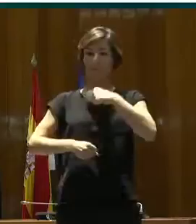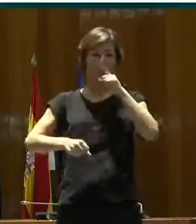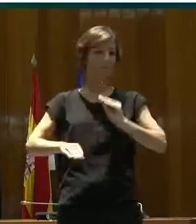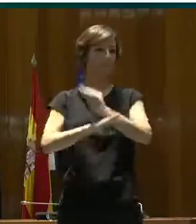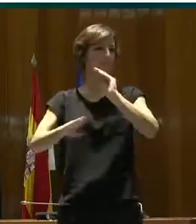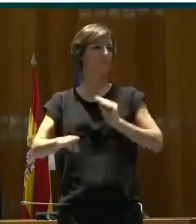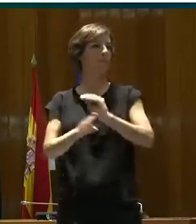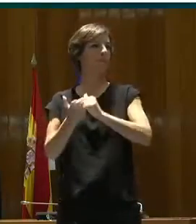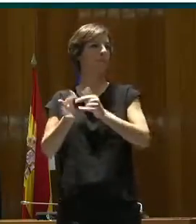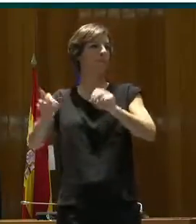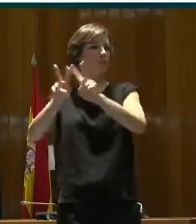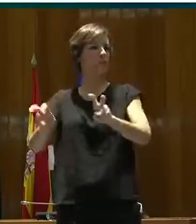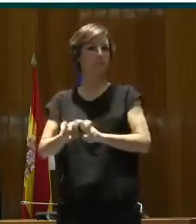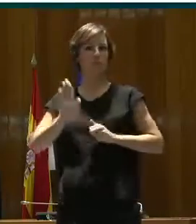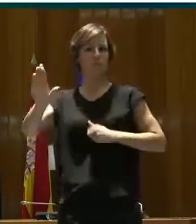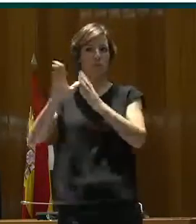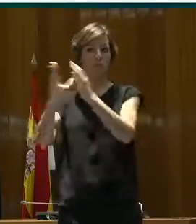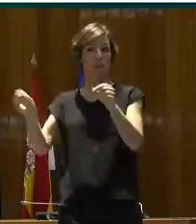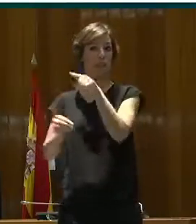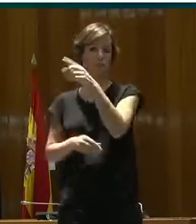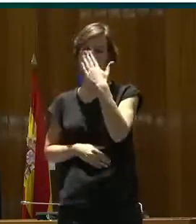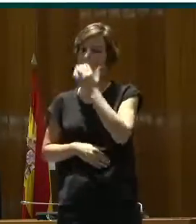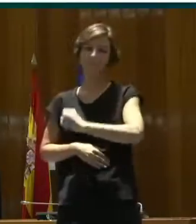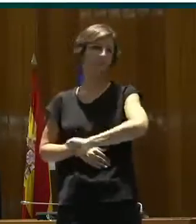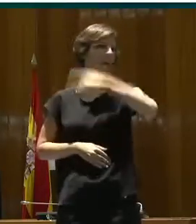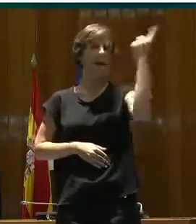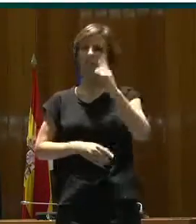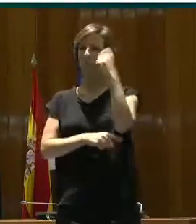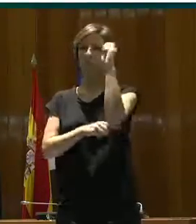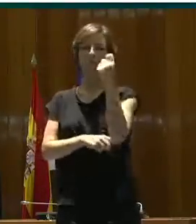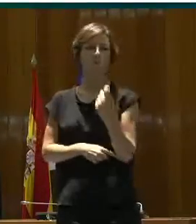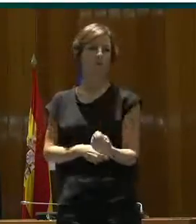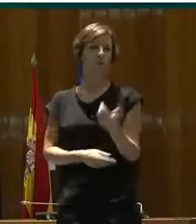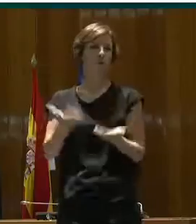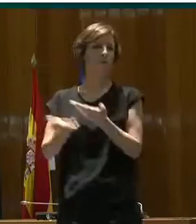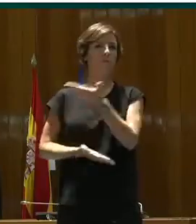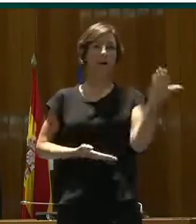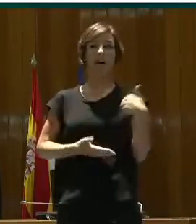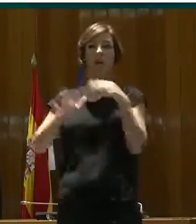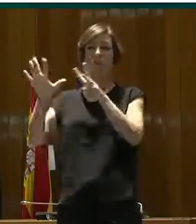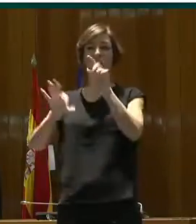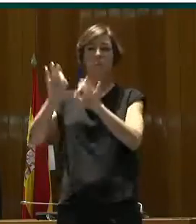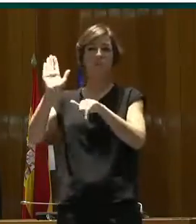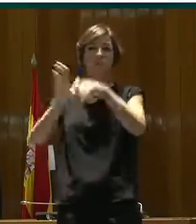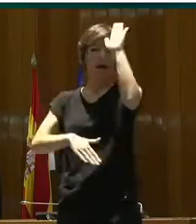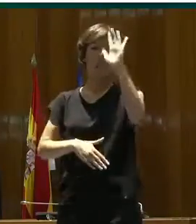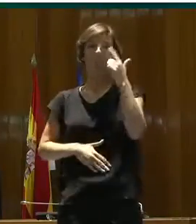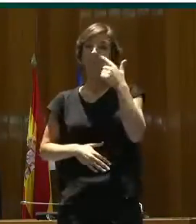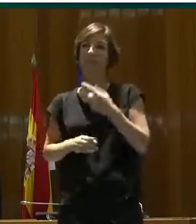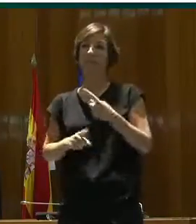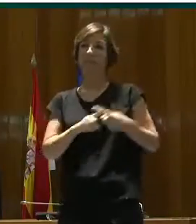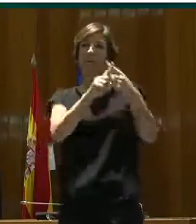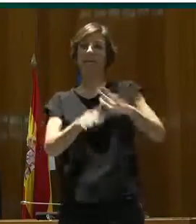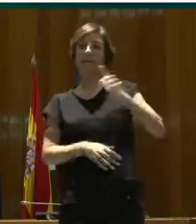proyectos de investigación, la Universidad Pompeu Fabra es con diferencia la que más tasa de éxito tiene, más del 82%, cuando la media nacional es del